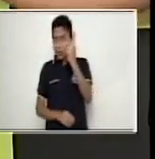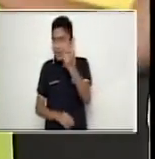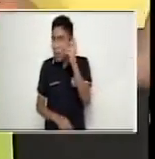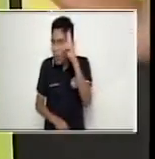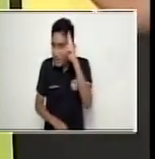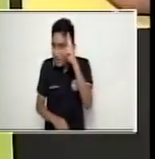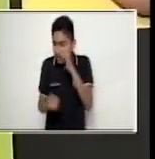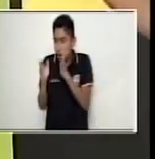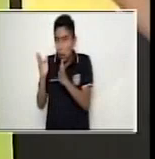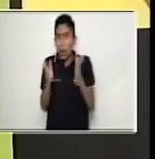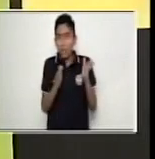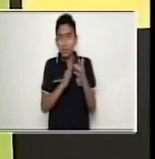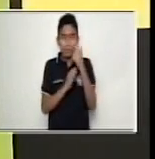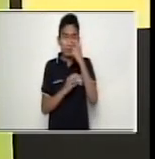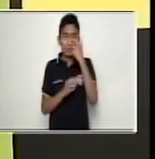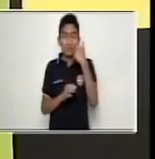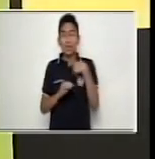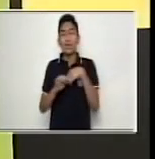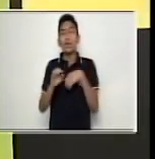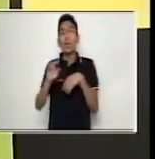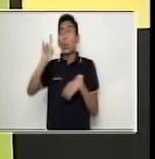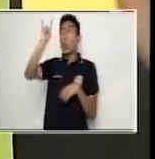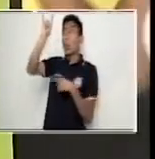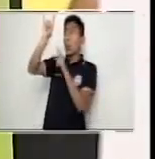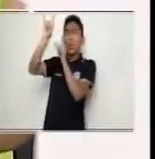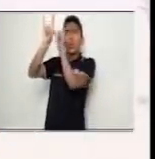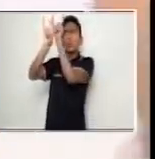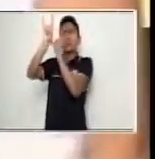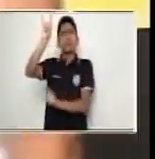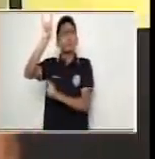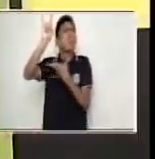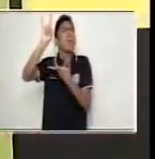a izquierda. La unidad sería el número 6.